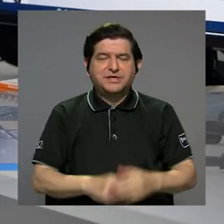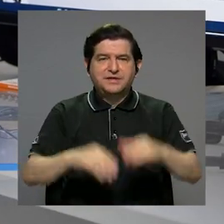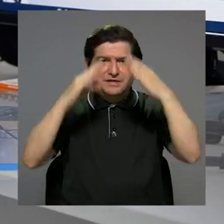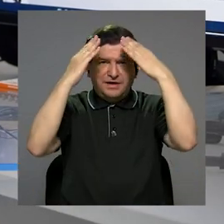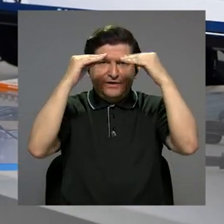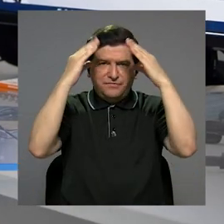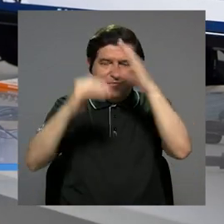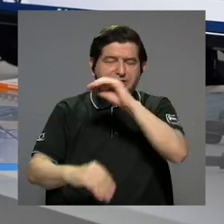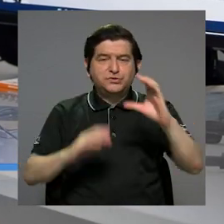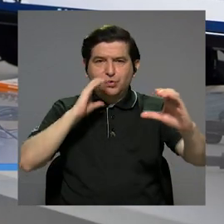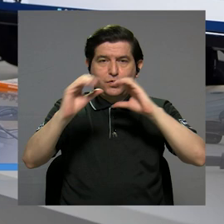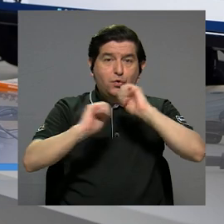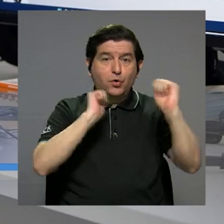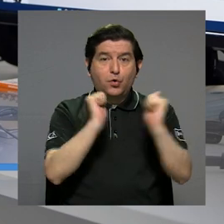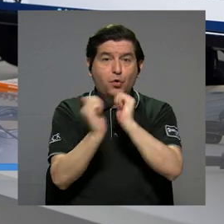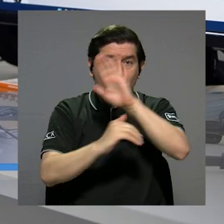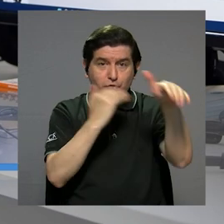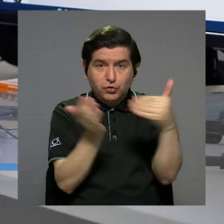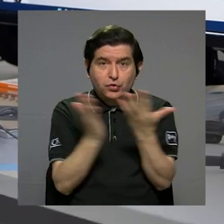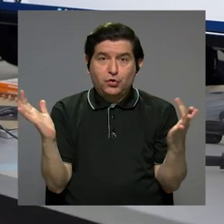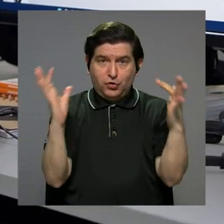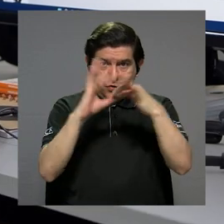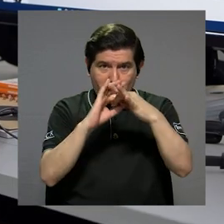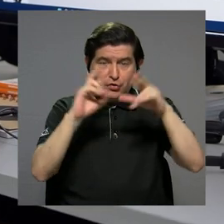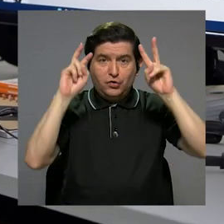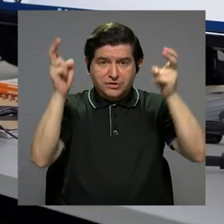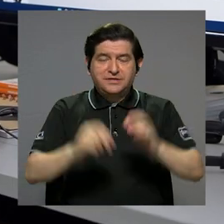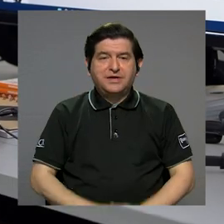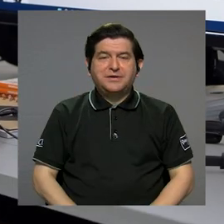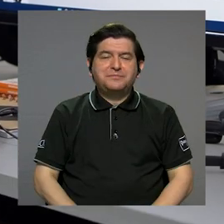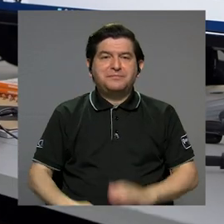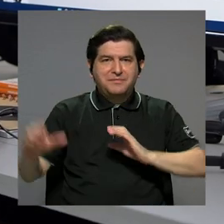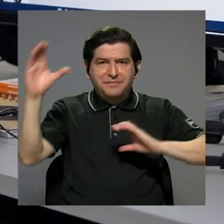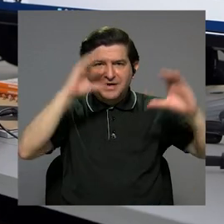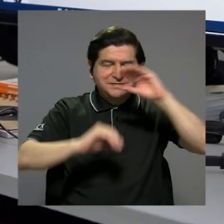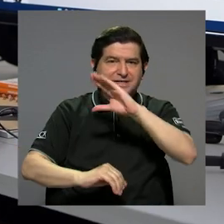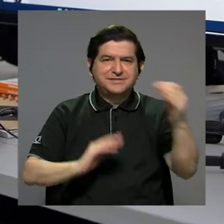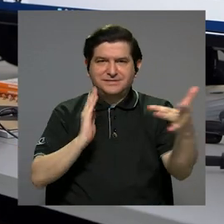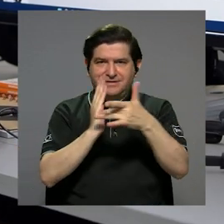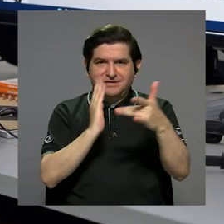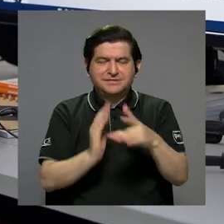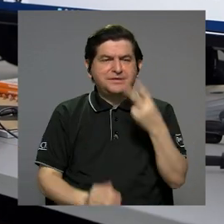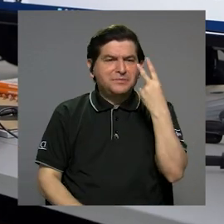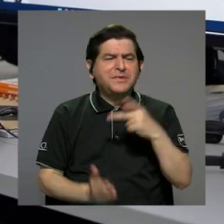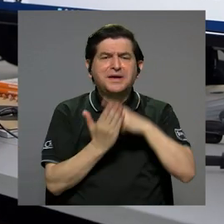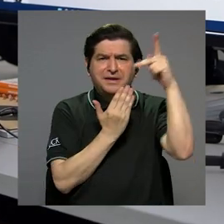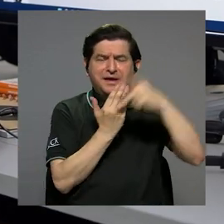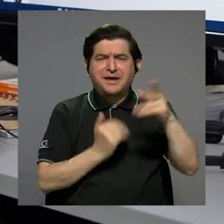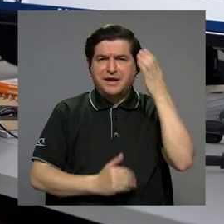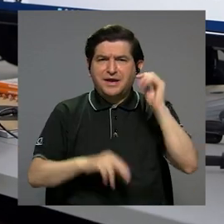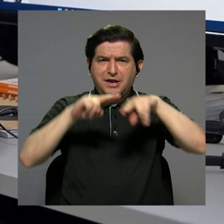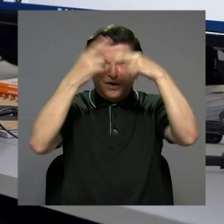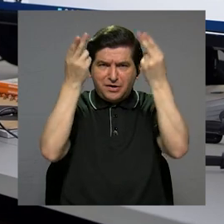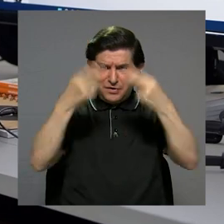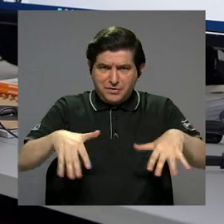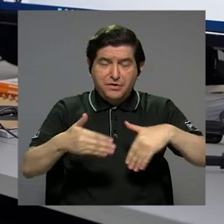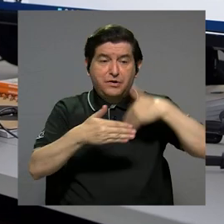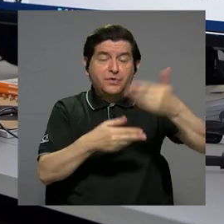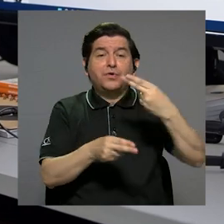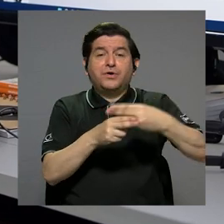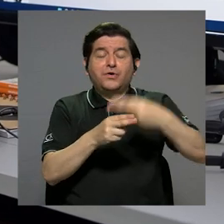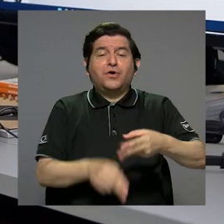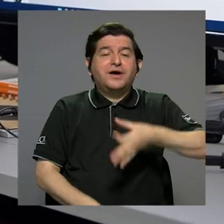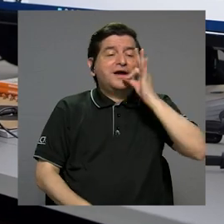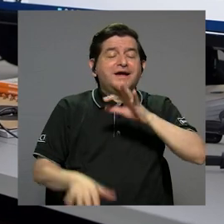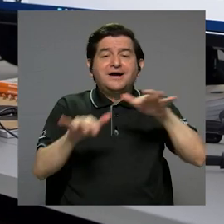Información y la Comunicación con todo lo que tiene que ver con la temática de ciencia y tecnología, vimos en el podcast y, bueno, después le pusimos